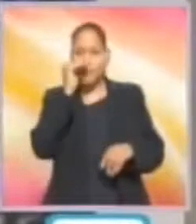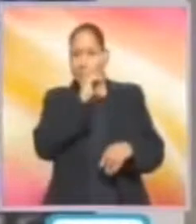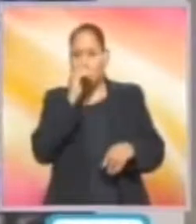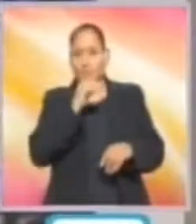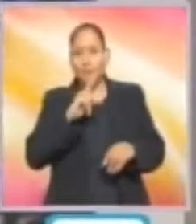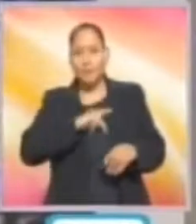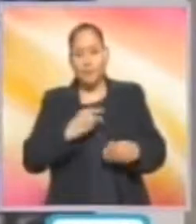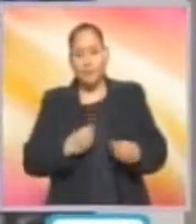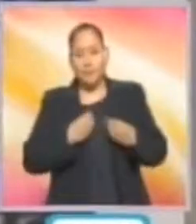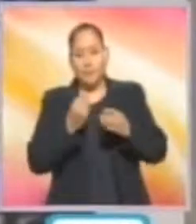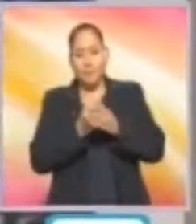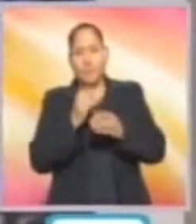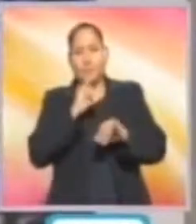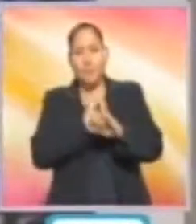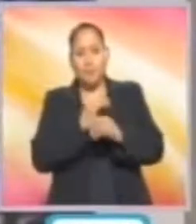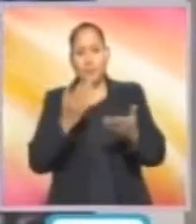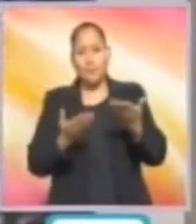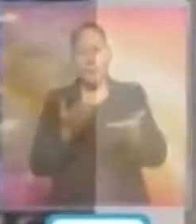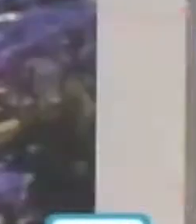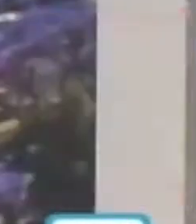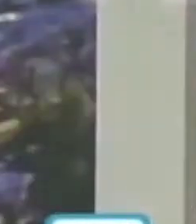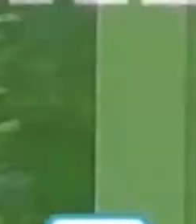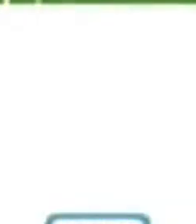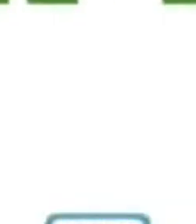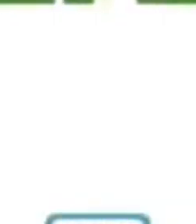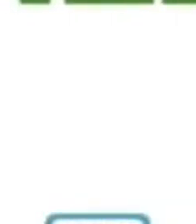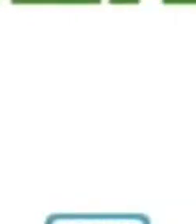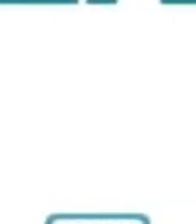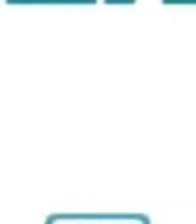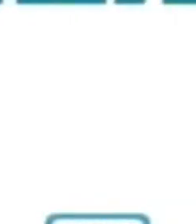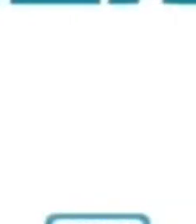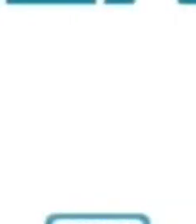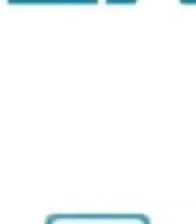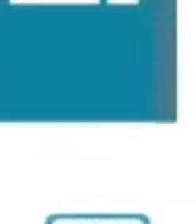garantías de privacidad en Internet en La Balanza.